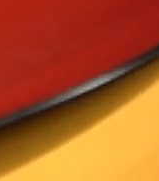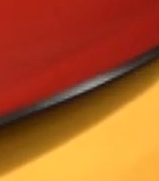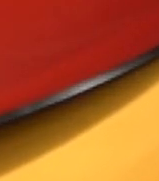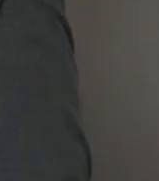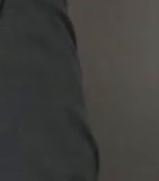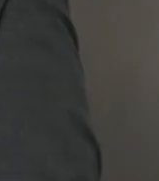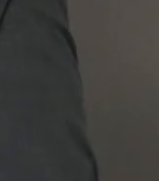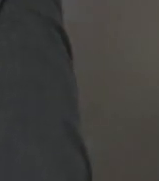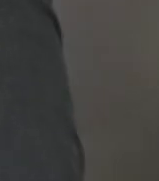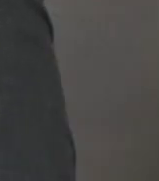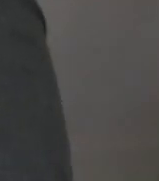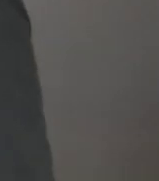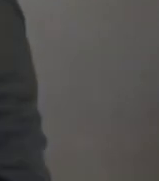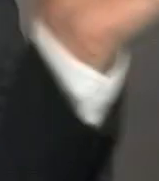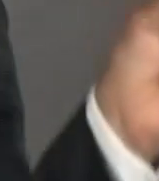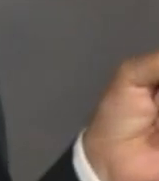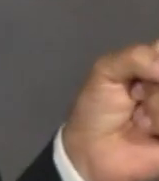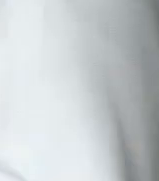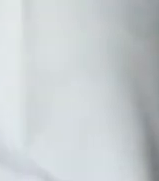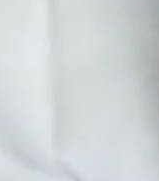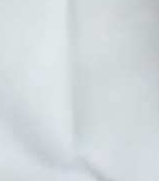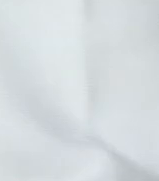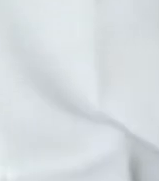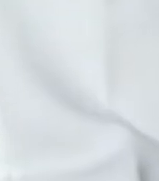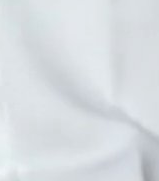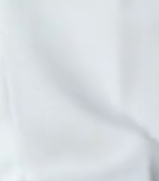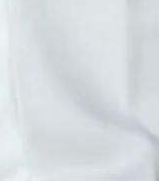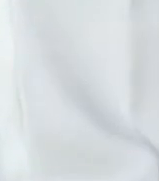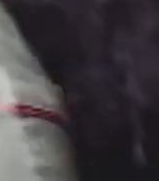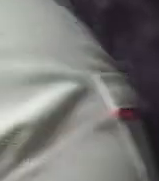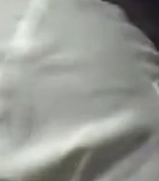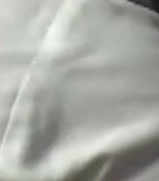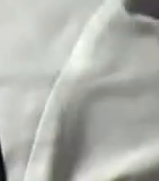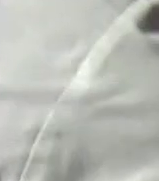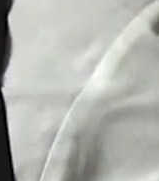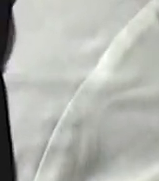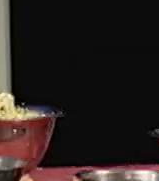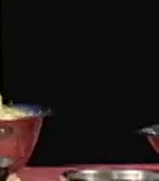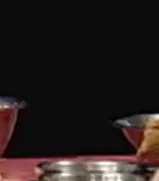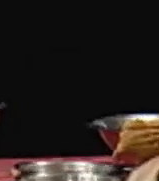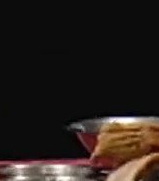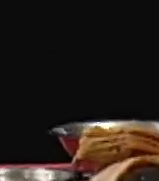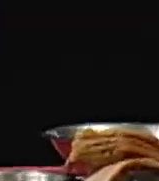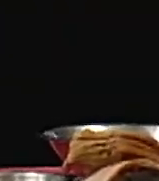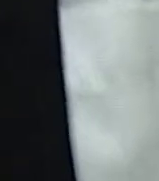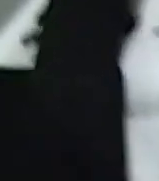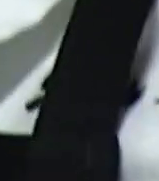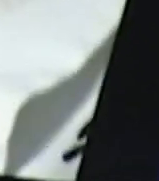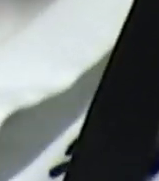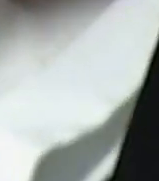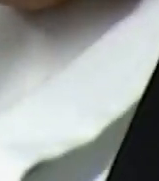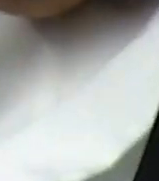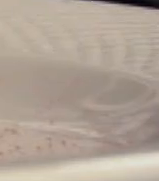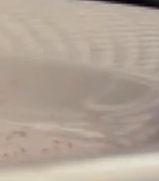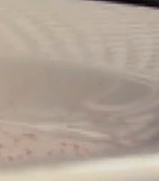del Angú. Vamos, en comparación de la semana pasada, insisto, estamos levantando nivel, pero aún pueden más todavía.